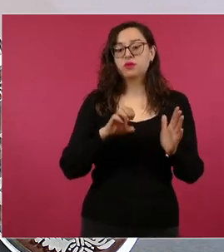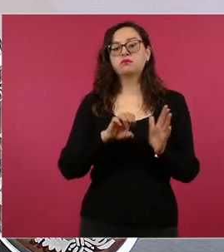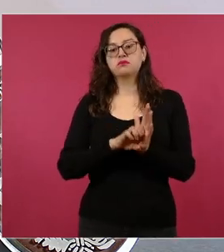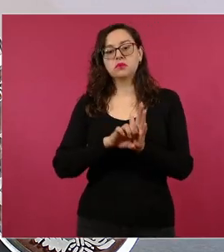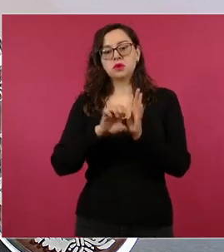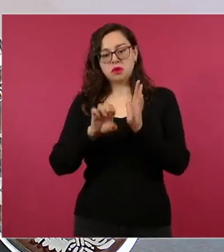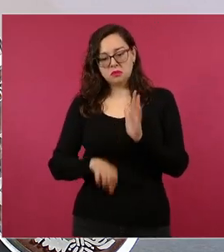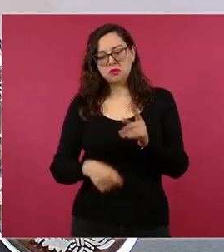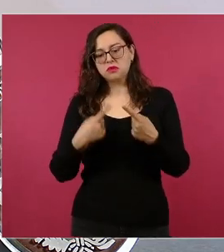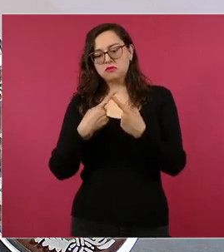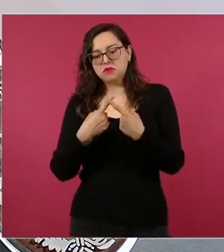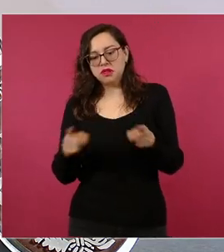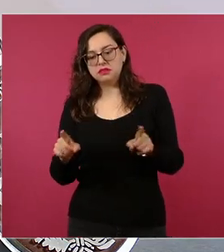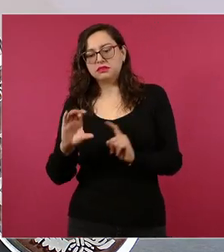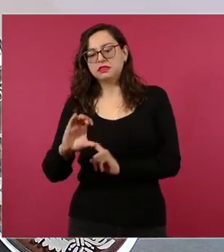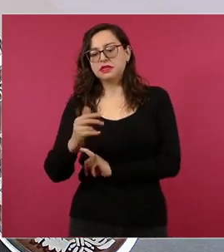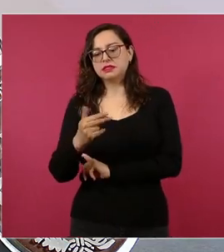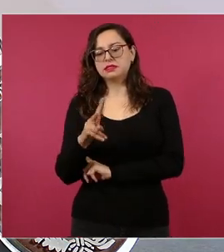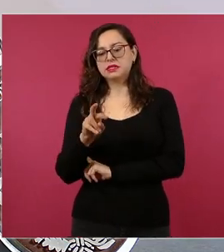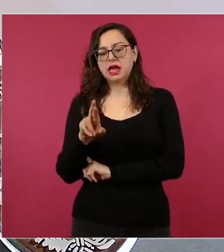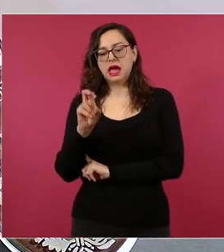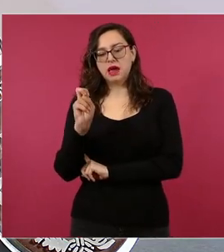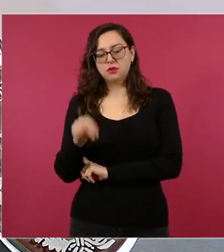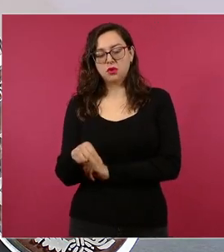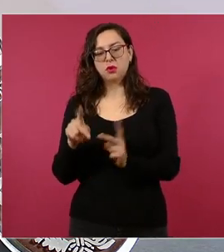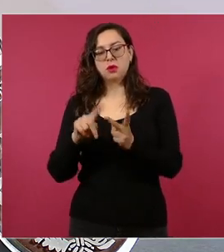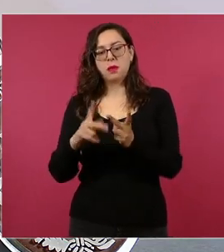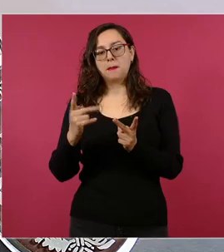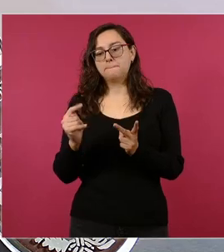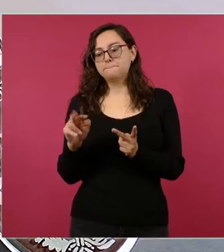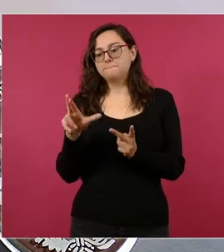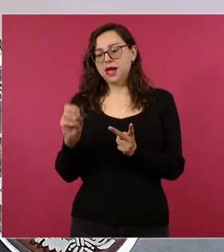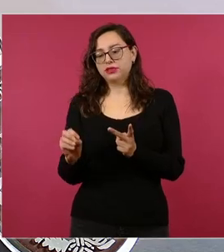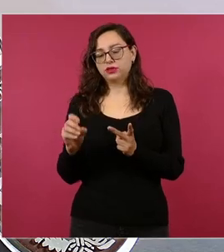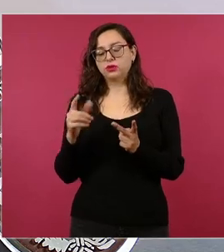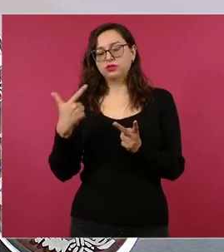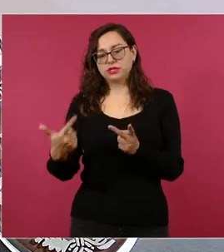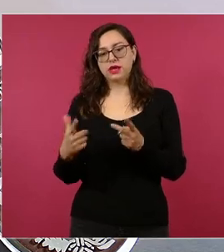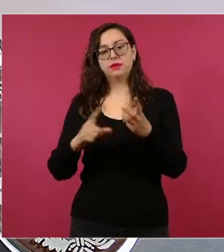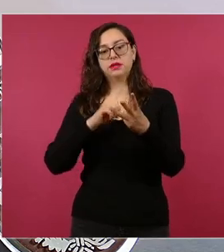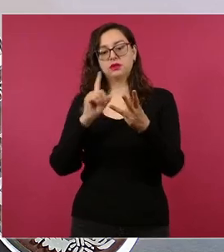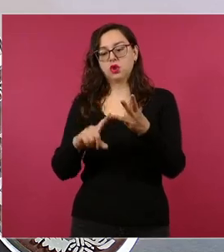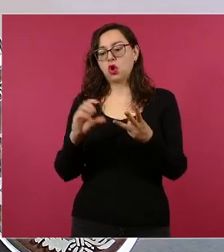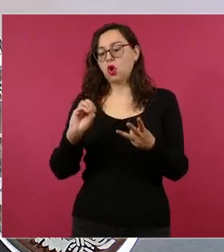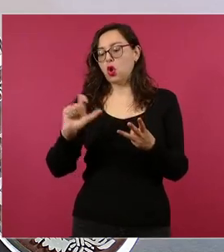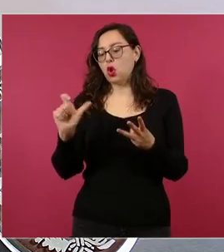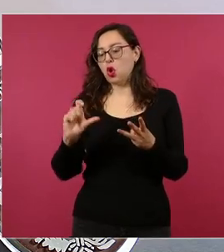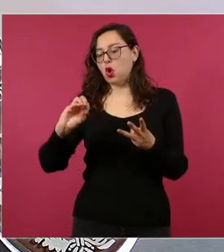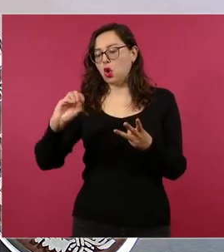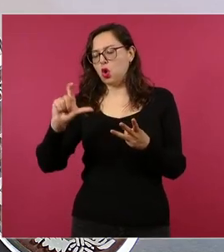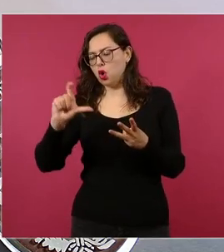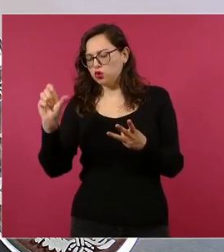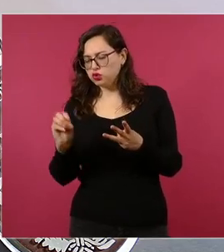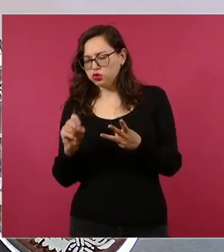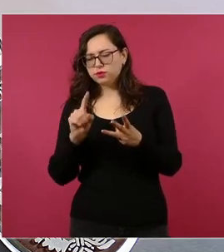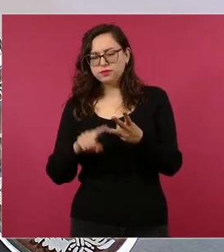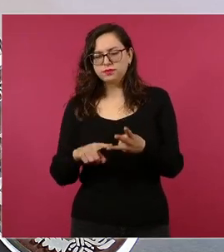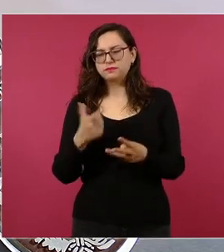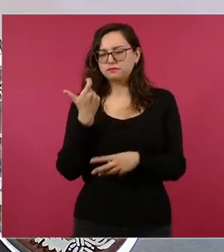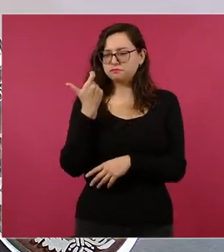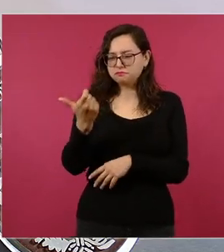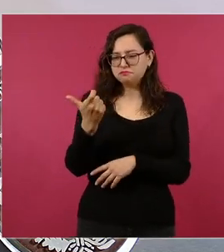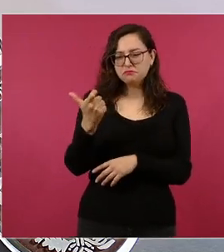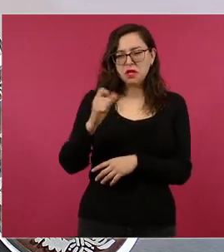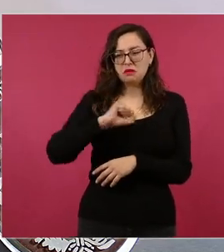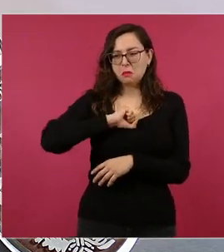Chevron, los casos de Petroseven y los casos de Oxogas. En el caso de Oxogas, poco a poco hemos estado viendo que los precios